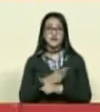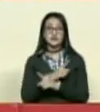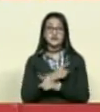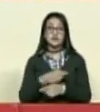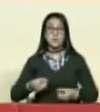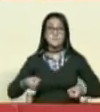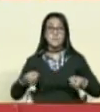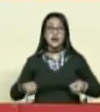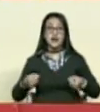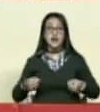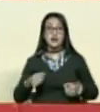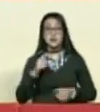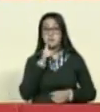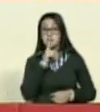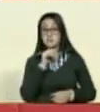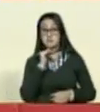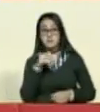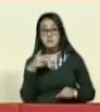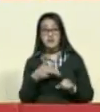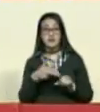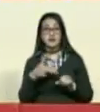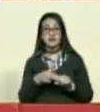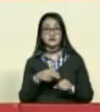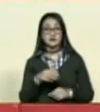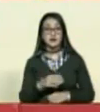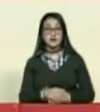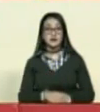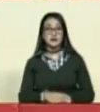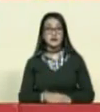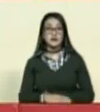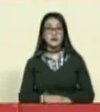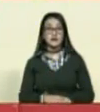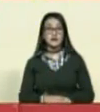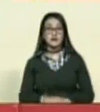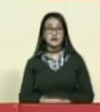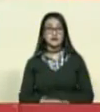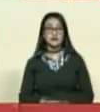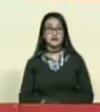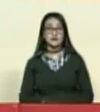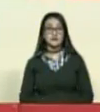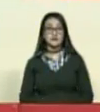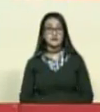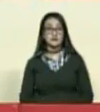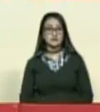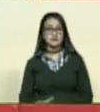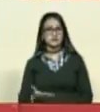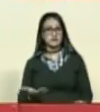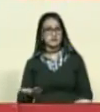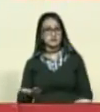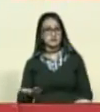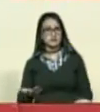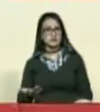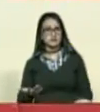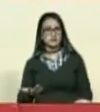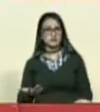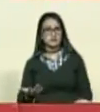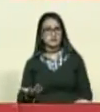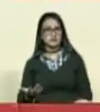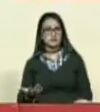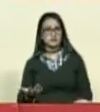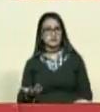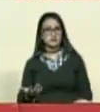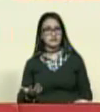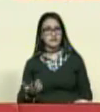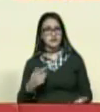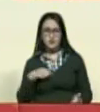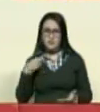mercado ante el silencio de PDVSA por los bonos. Es donde uno dice, pero Dios santo, nosotros